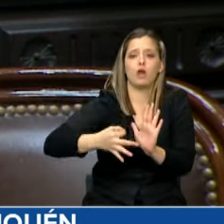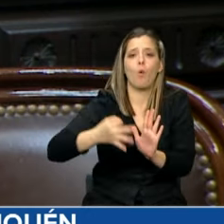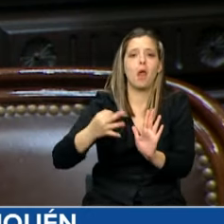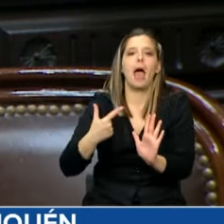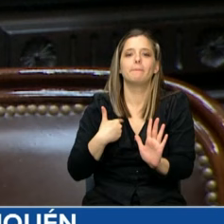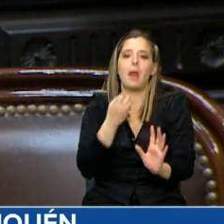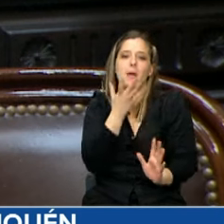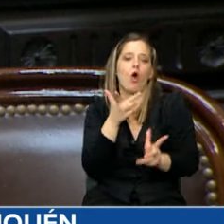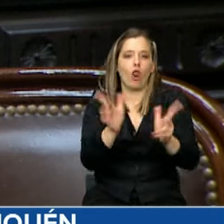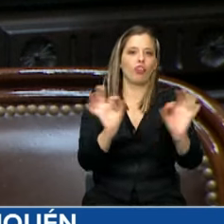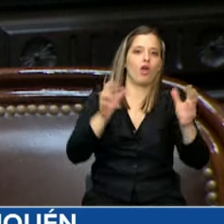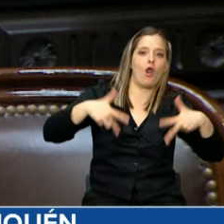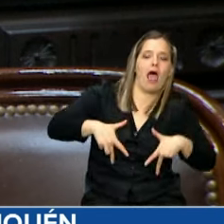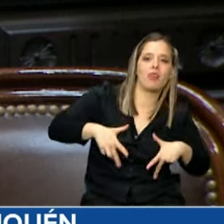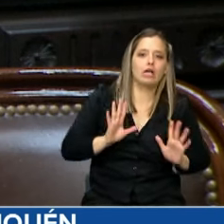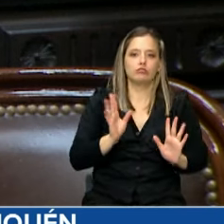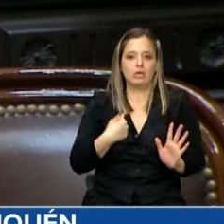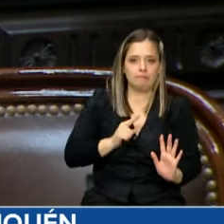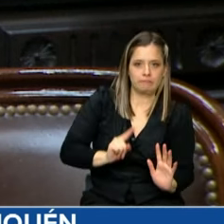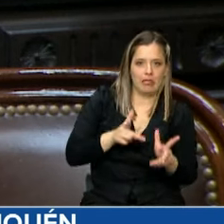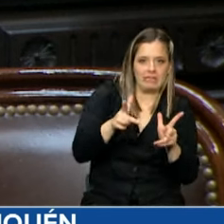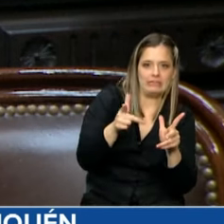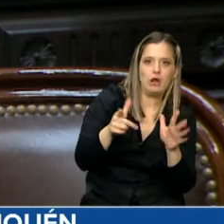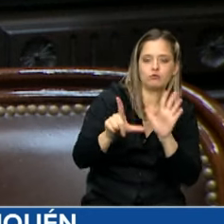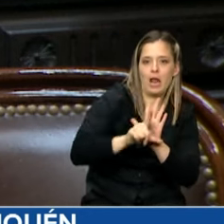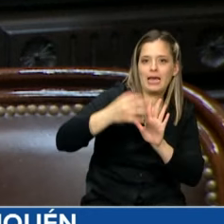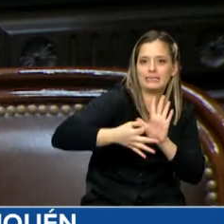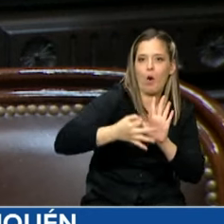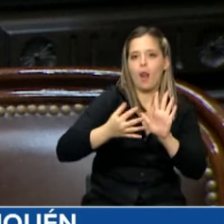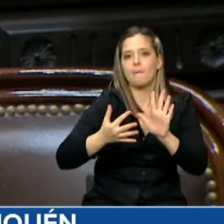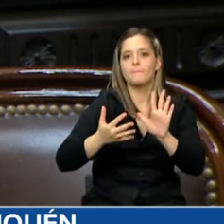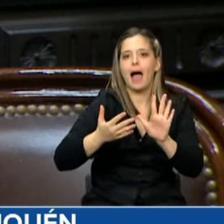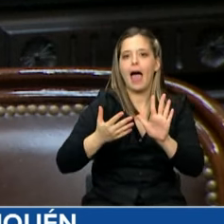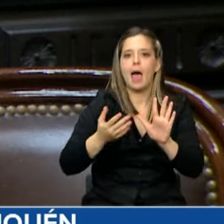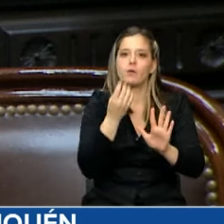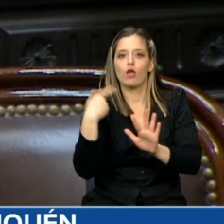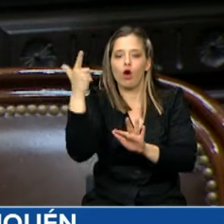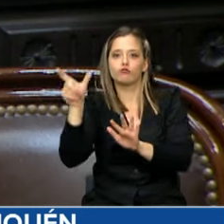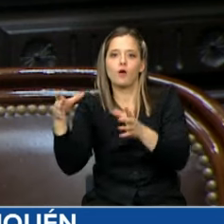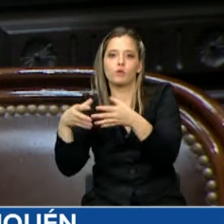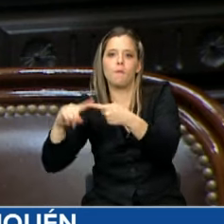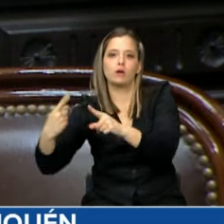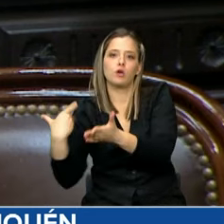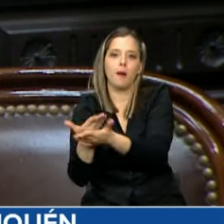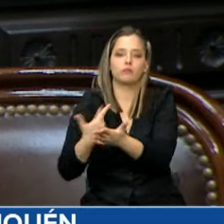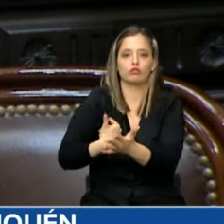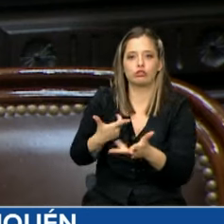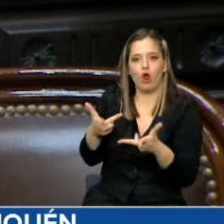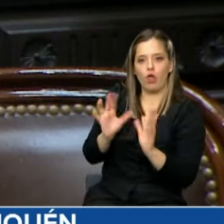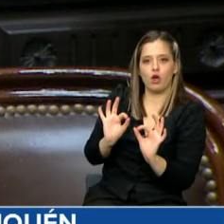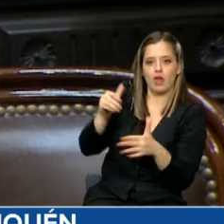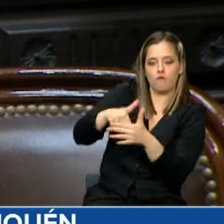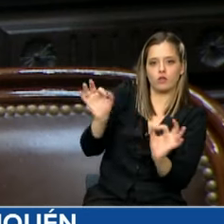desarrollando el Argentina pero no me animo a decir que esta fue una medida buena porque la propuso el otro porque acá también el diputado